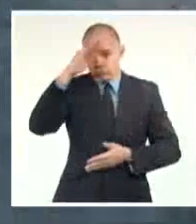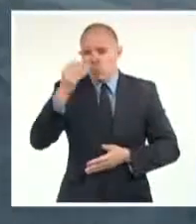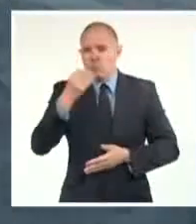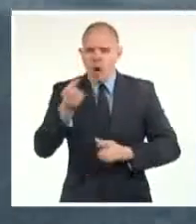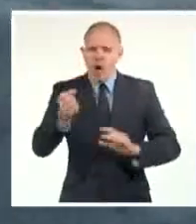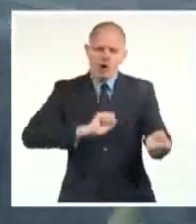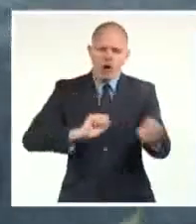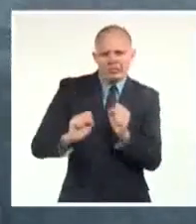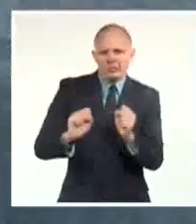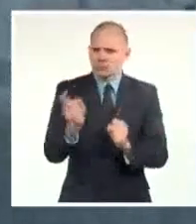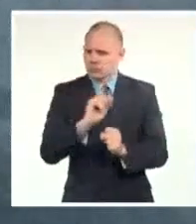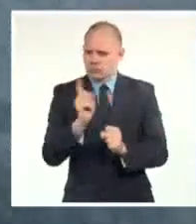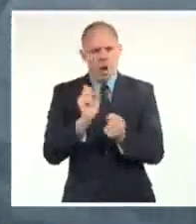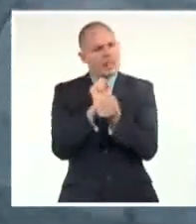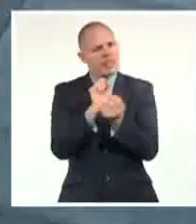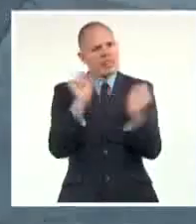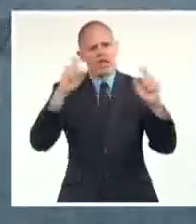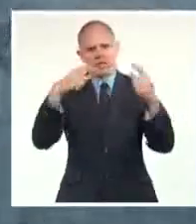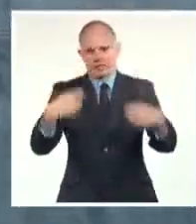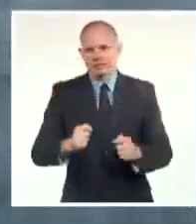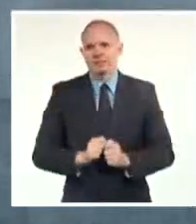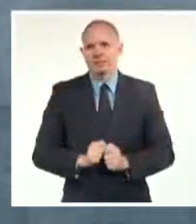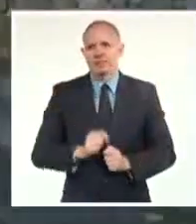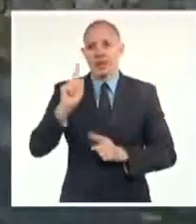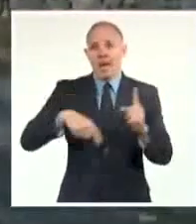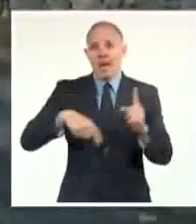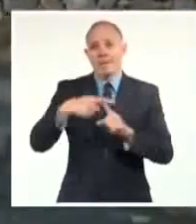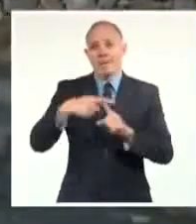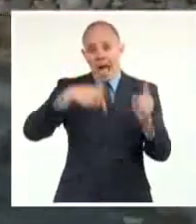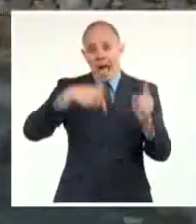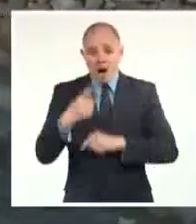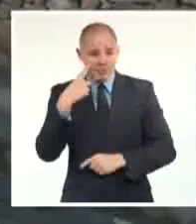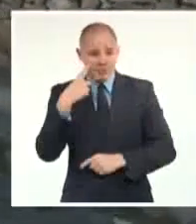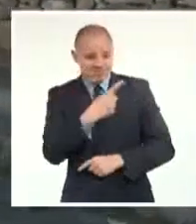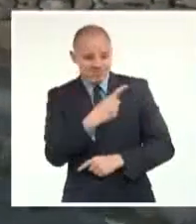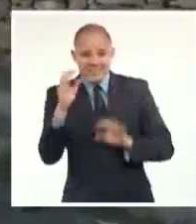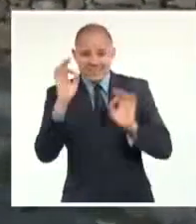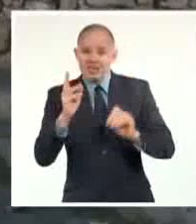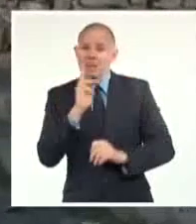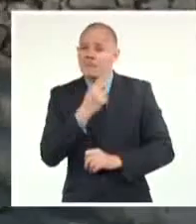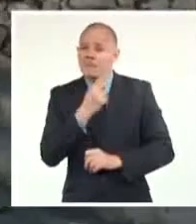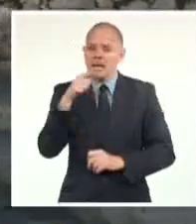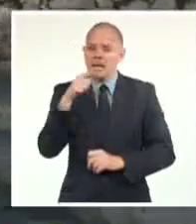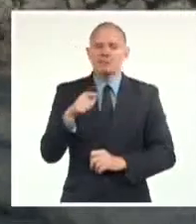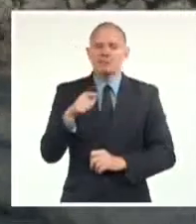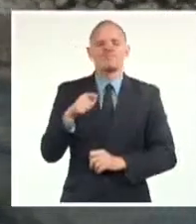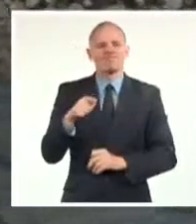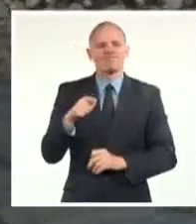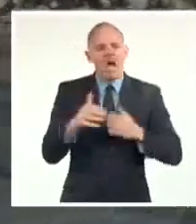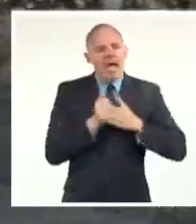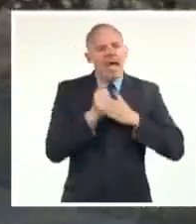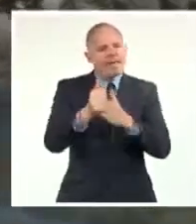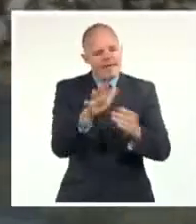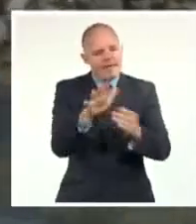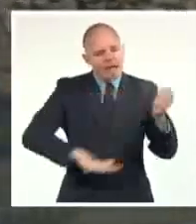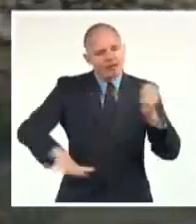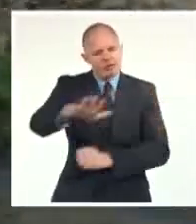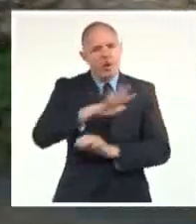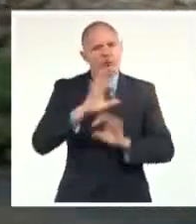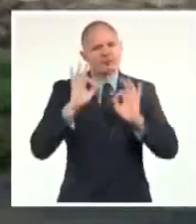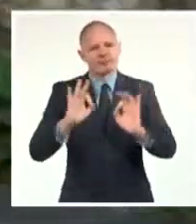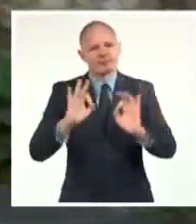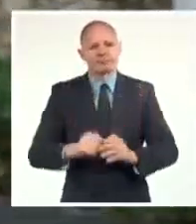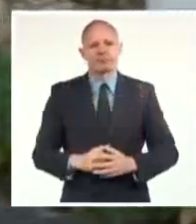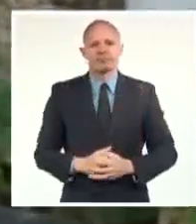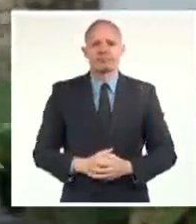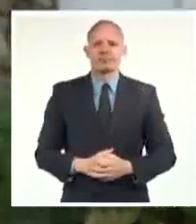imperialista destacan aún más la excepcionalidad de su ser, ejemplo para la raza humana y guía para todos los tiempos.